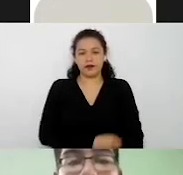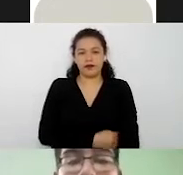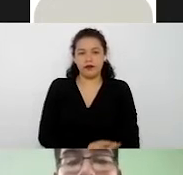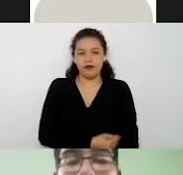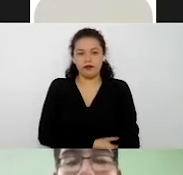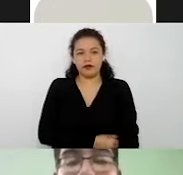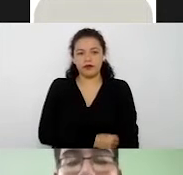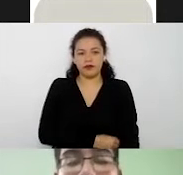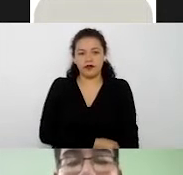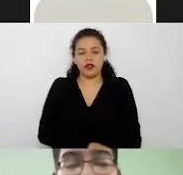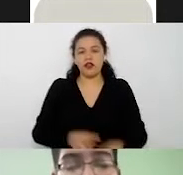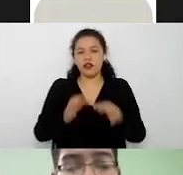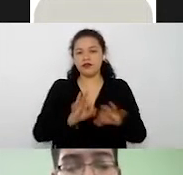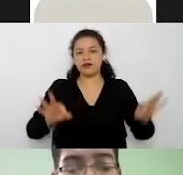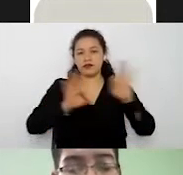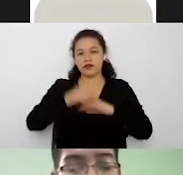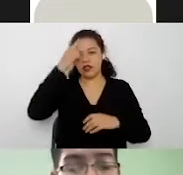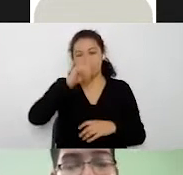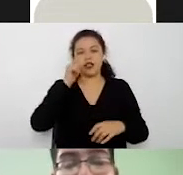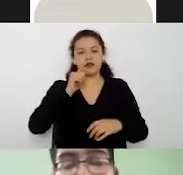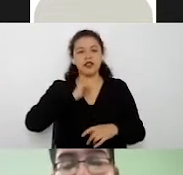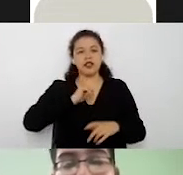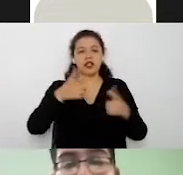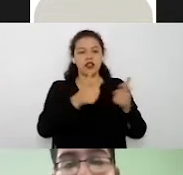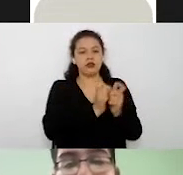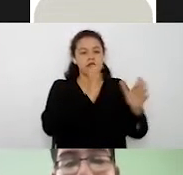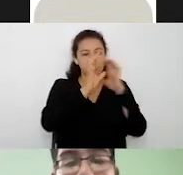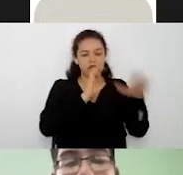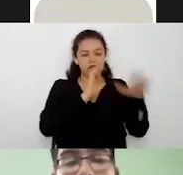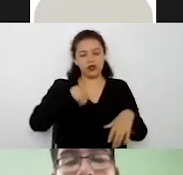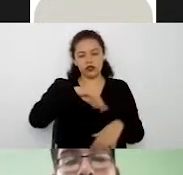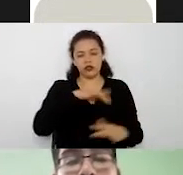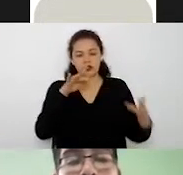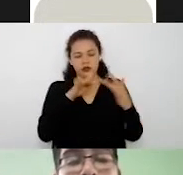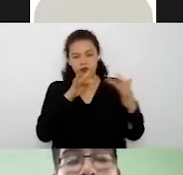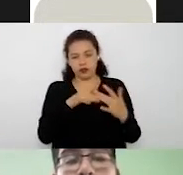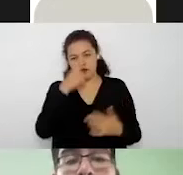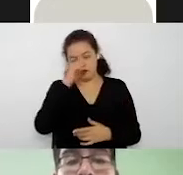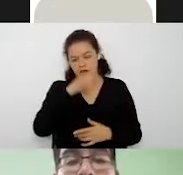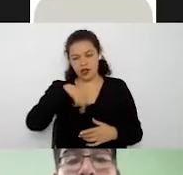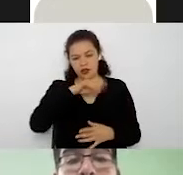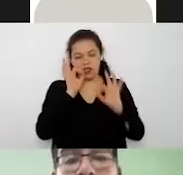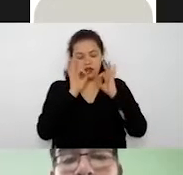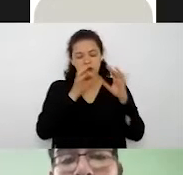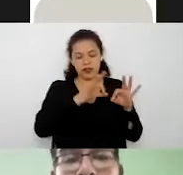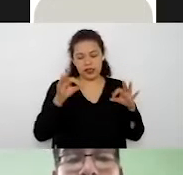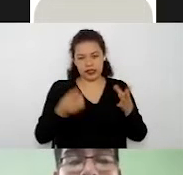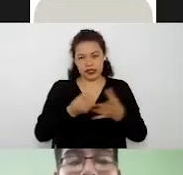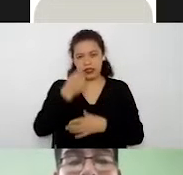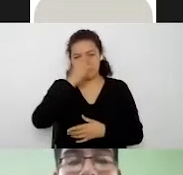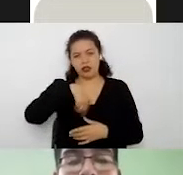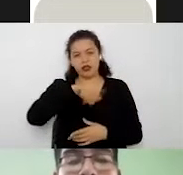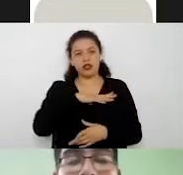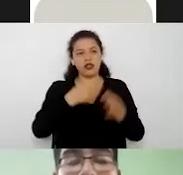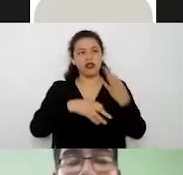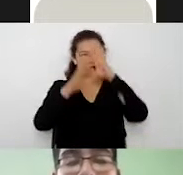esto estemos en contacto con la brigada de comunicación porque nos vamos a poner de acuerdo todos para tomar las mejores decisiones y